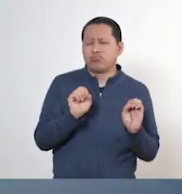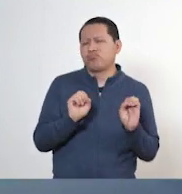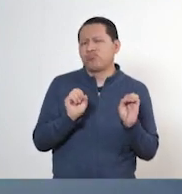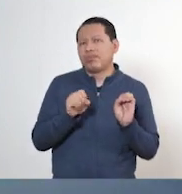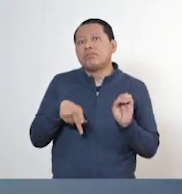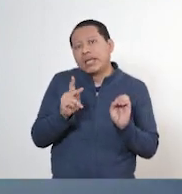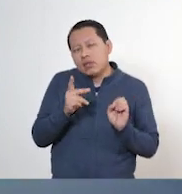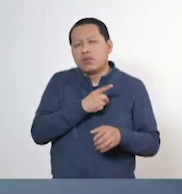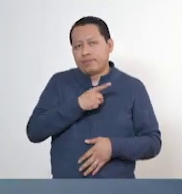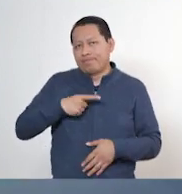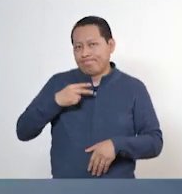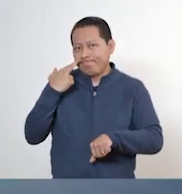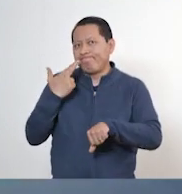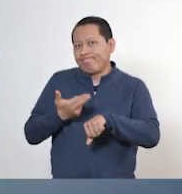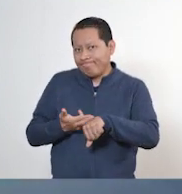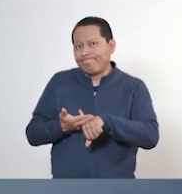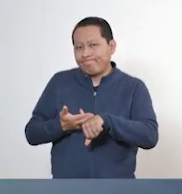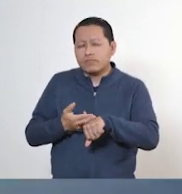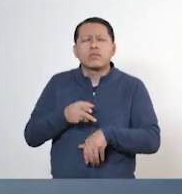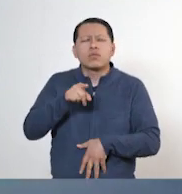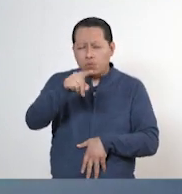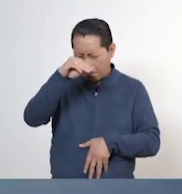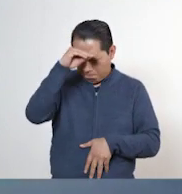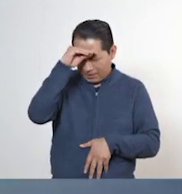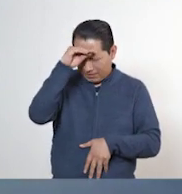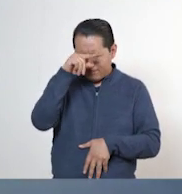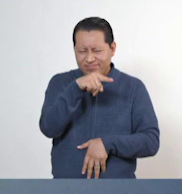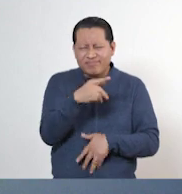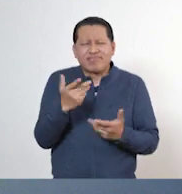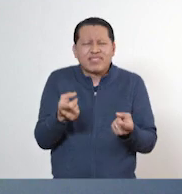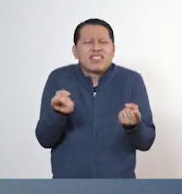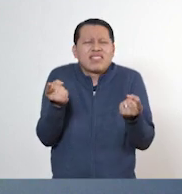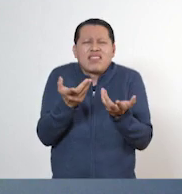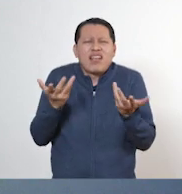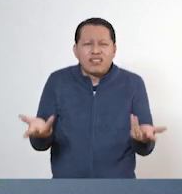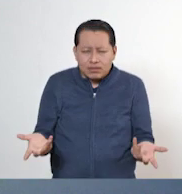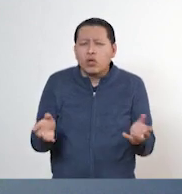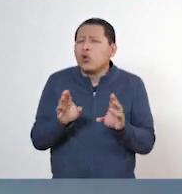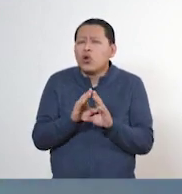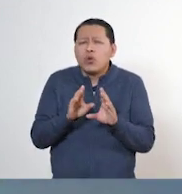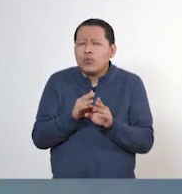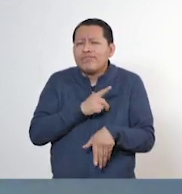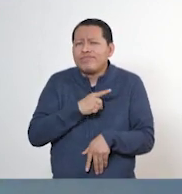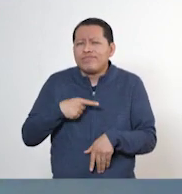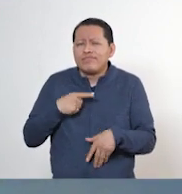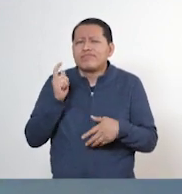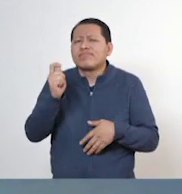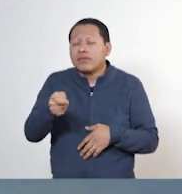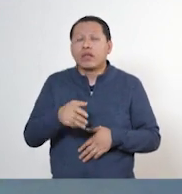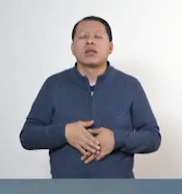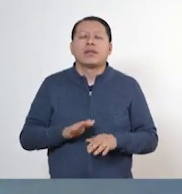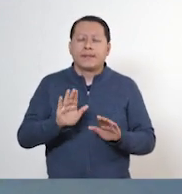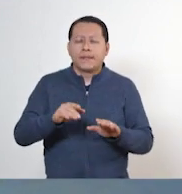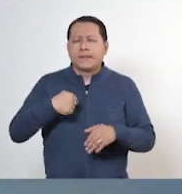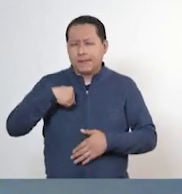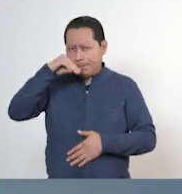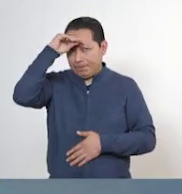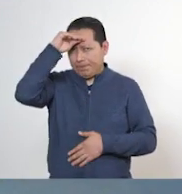responsable. ¿Qué piensan en casa que puede hacer Pepe para hacerse responsable de lo que hizo? Yo pienso que